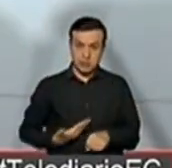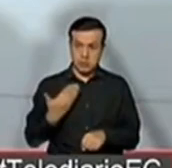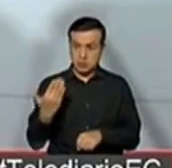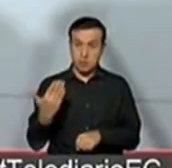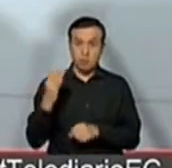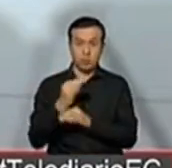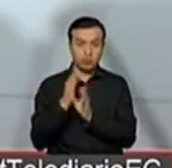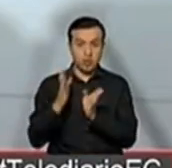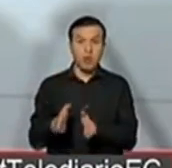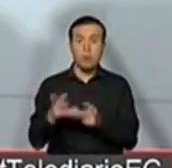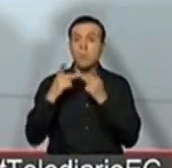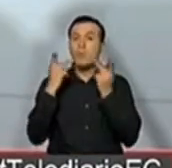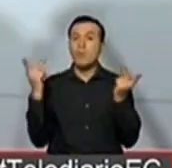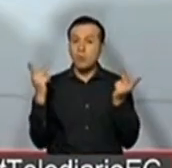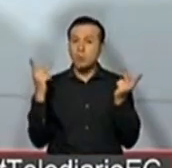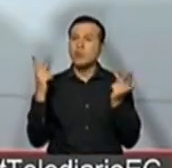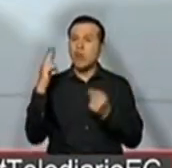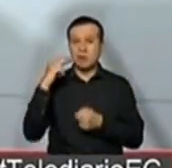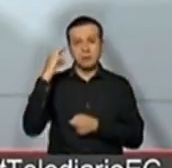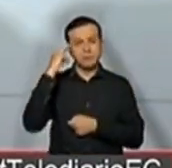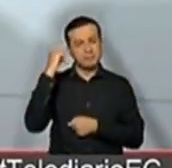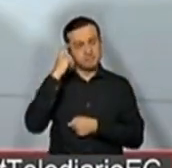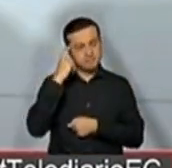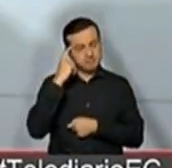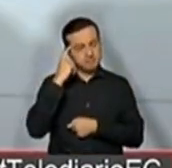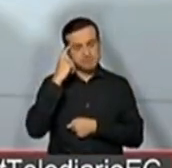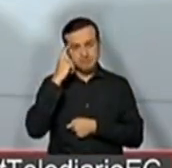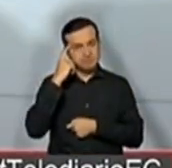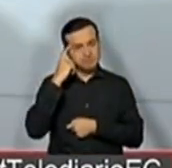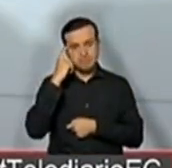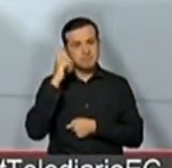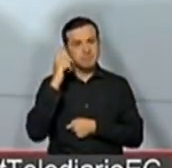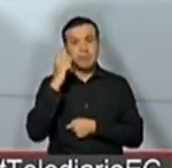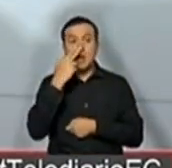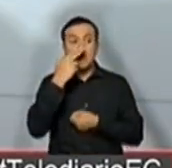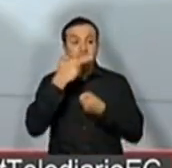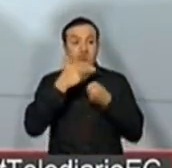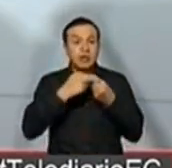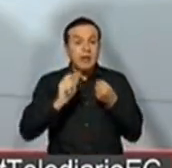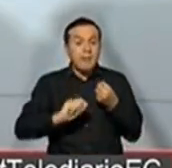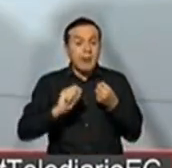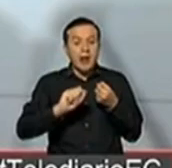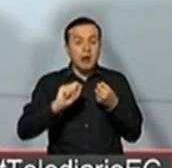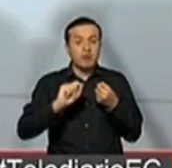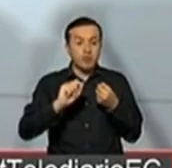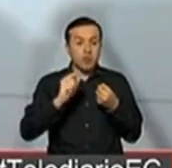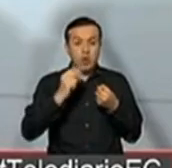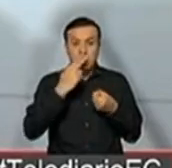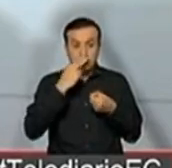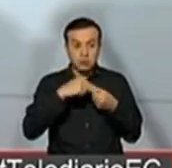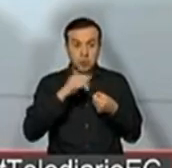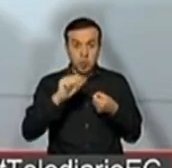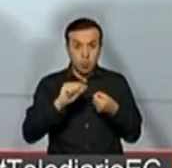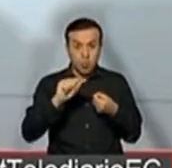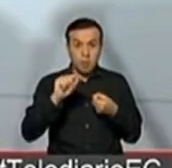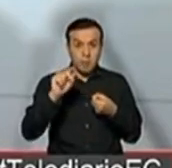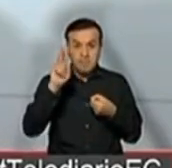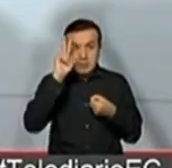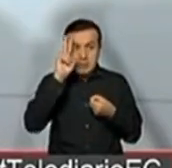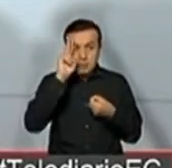los funcionarios públicos con toda razón dice: no permitamos que el combustible, el subsidio, beneficie a